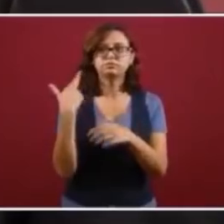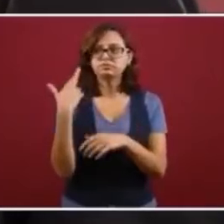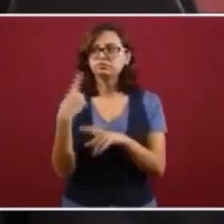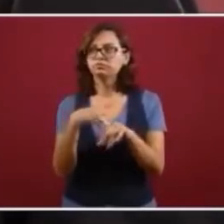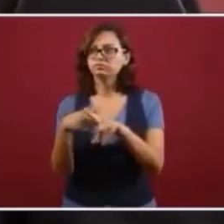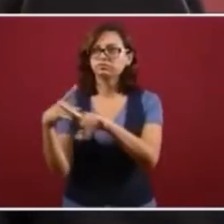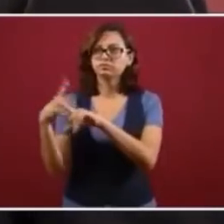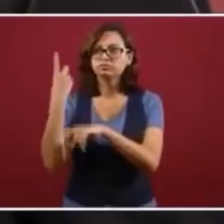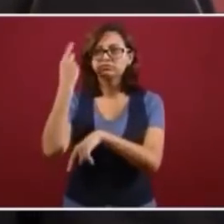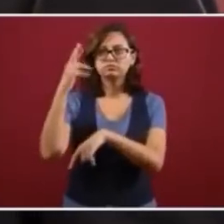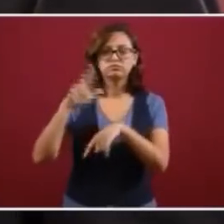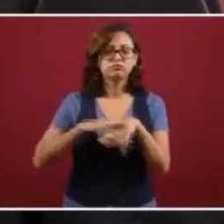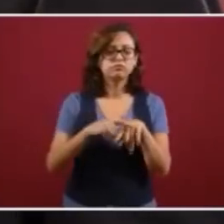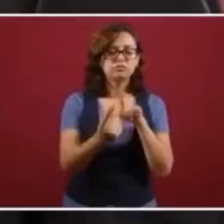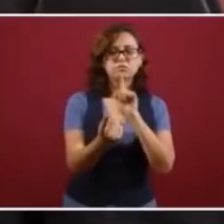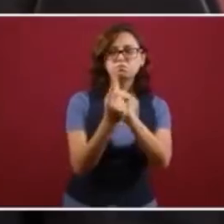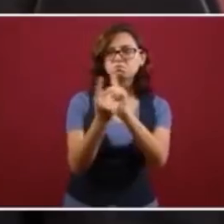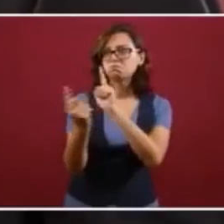recuerdo